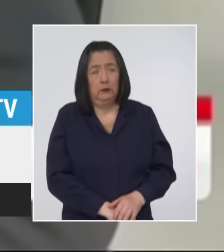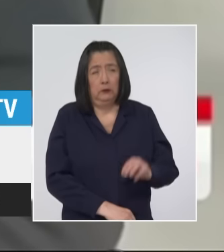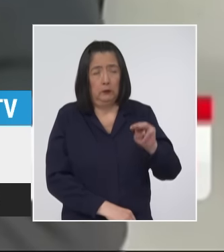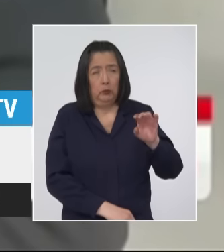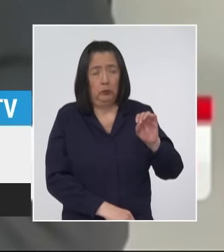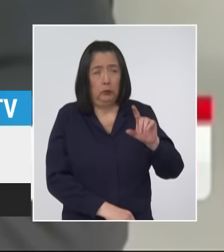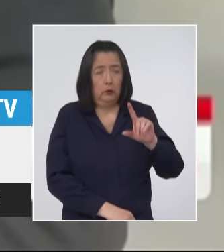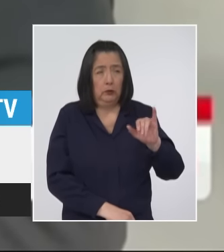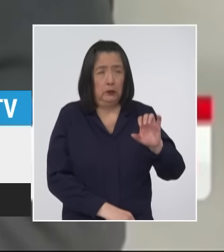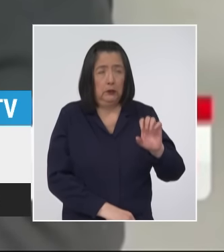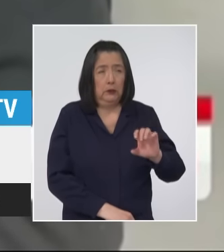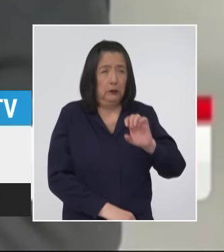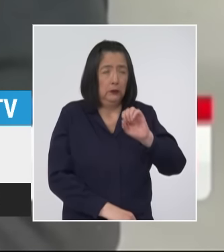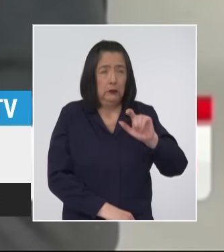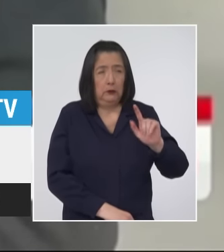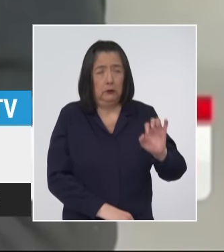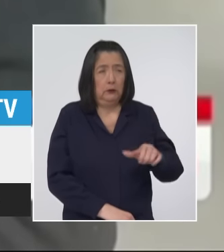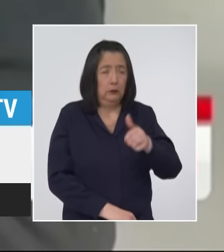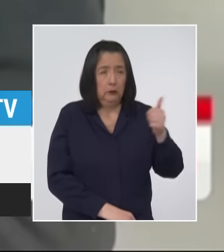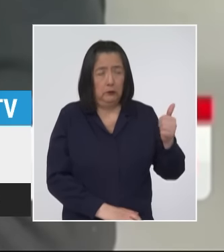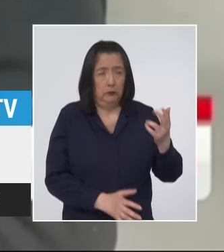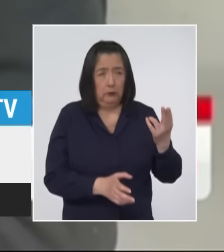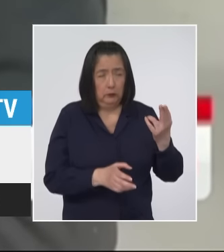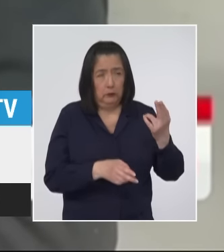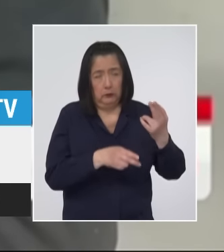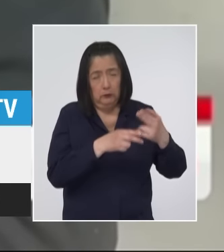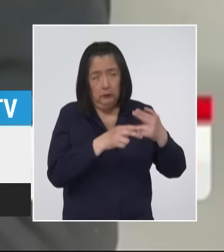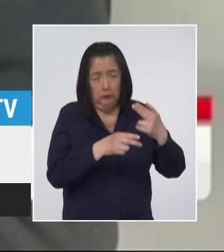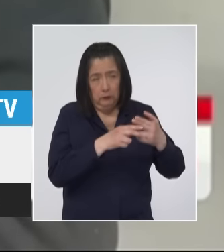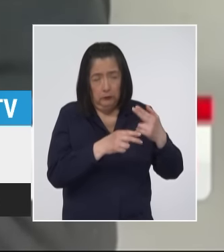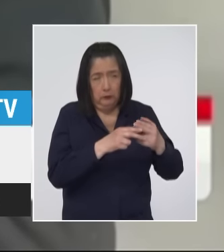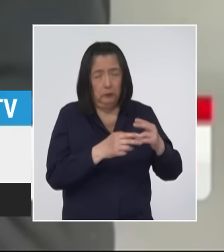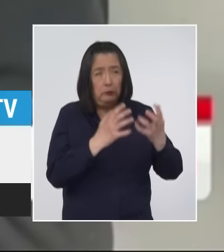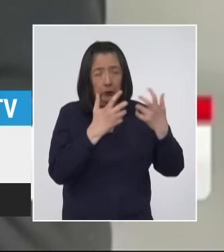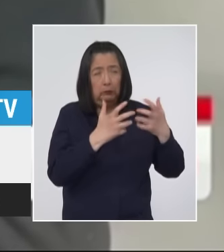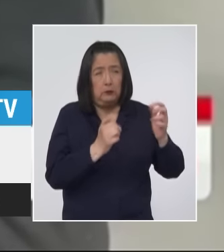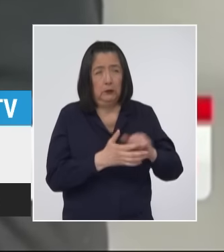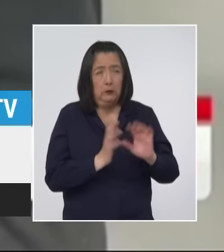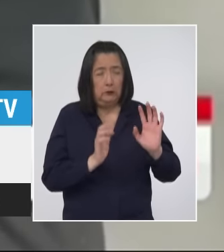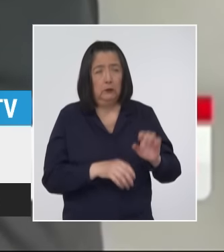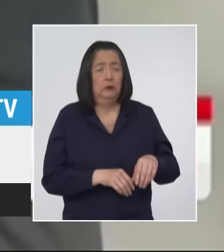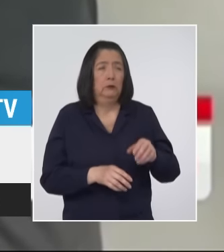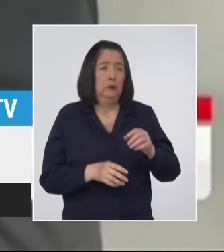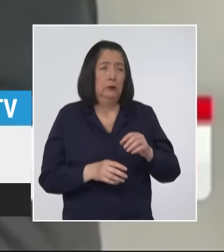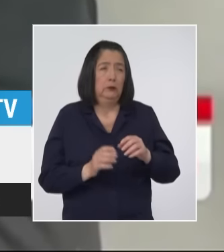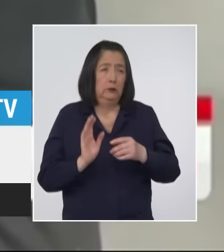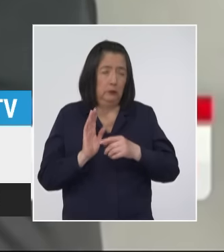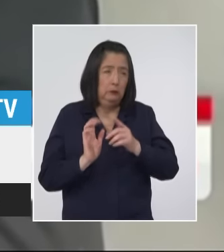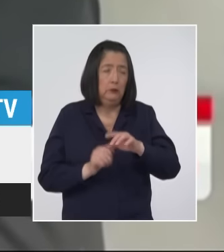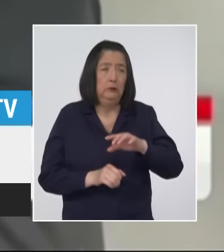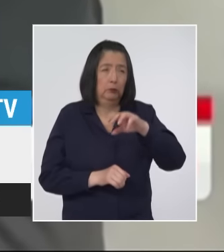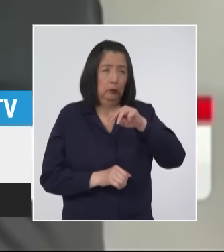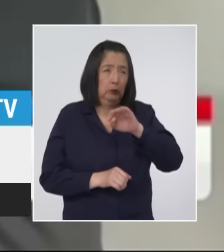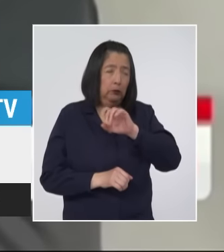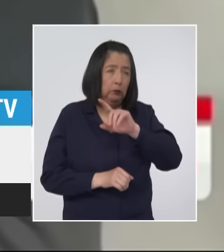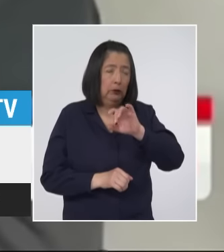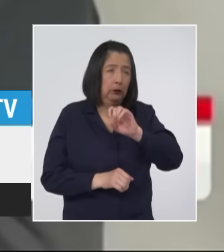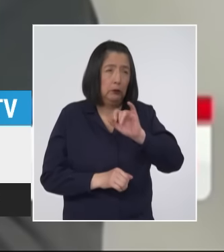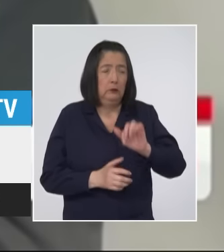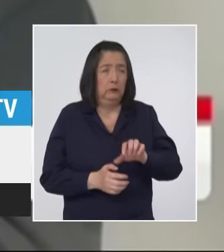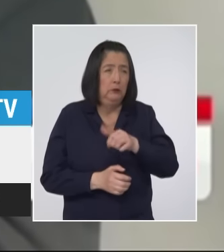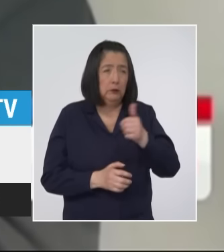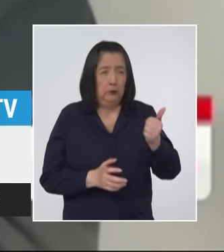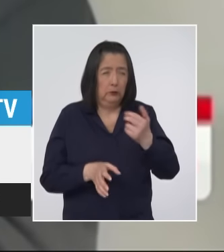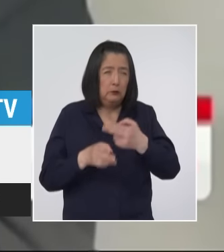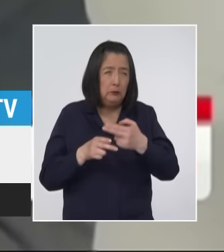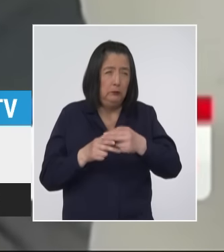Molisalud, pero está con otra razón social, lógicamente, como nombre es Molisalud porque es centro clínico, ¿no? Pero tiene otra